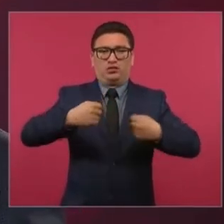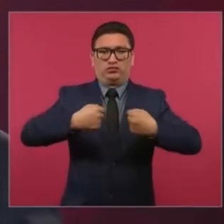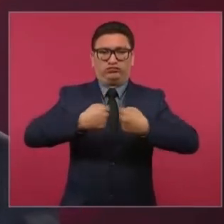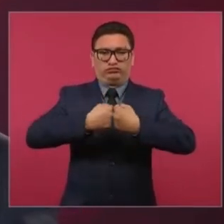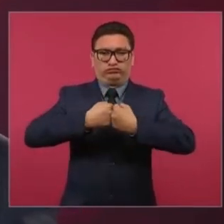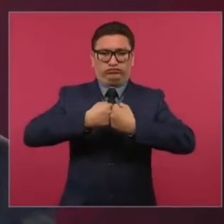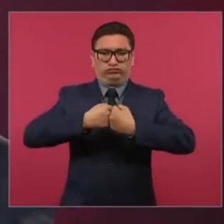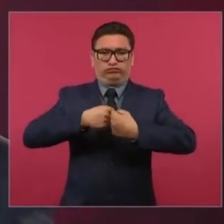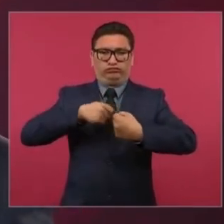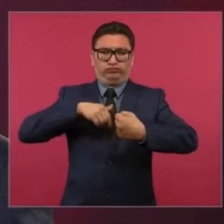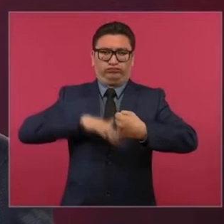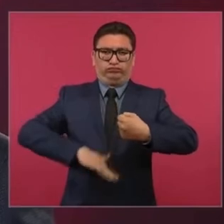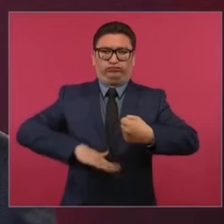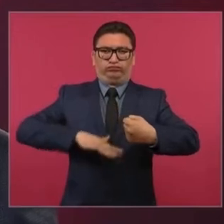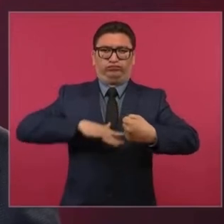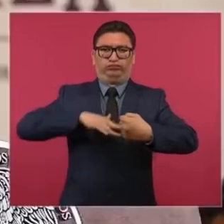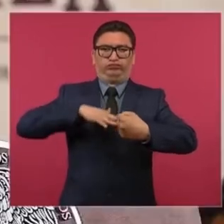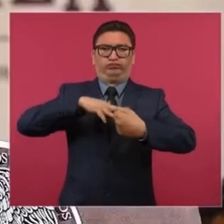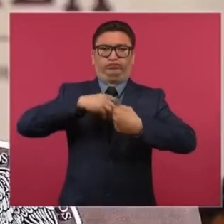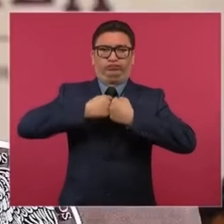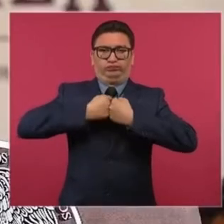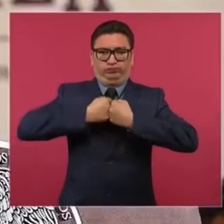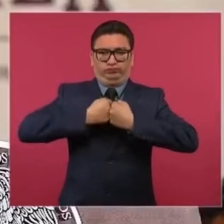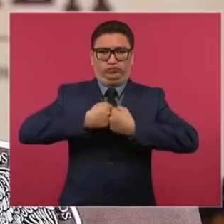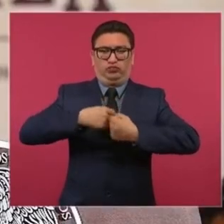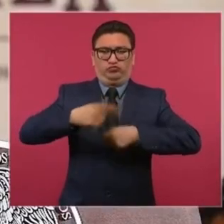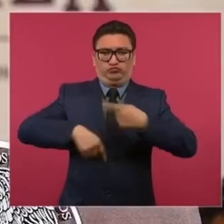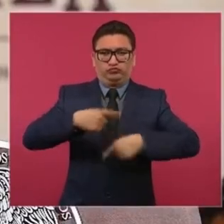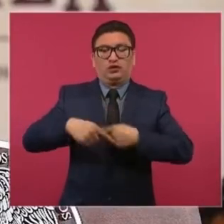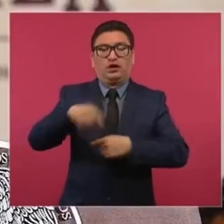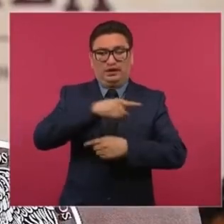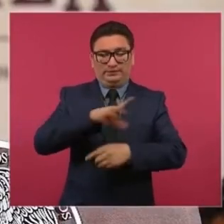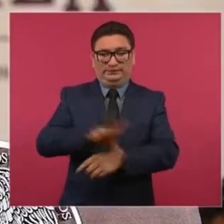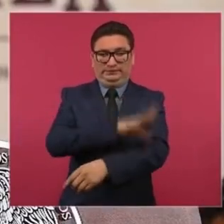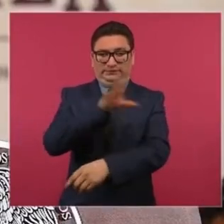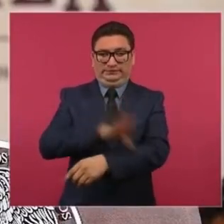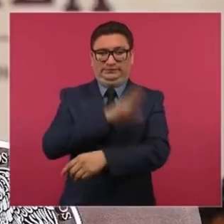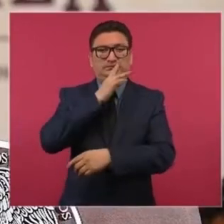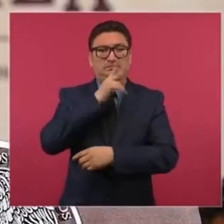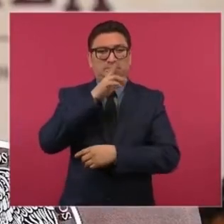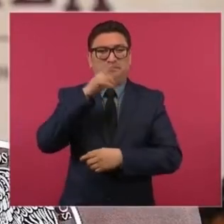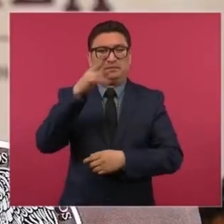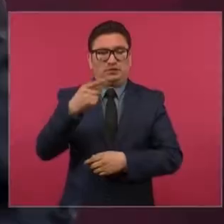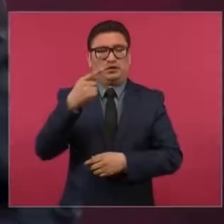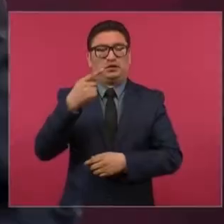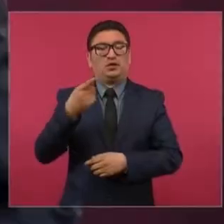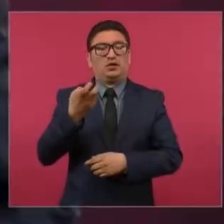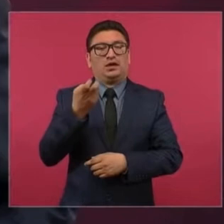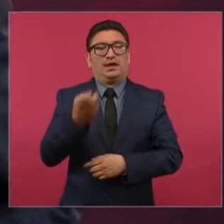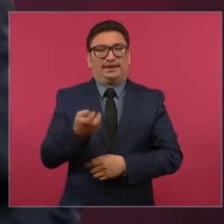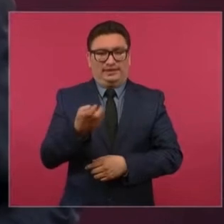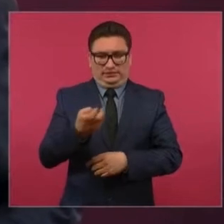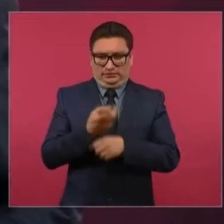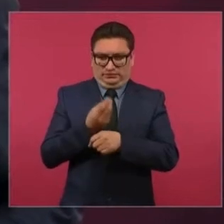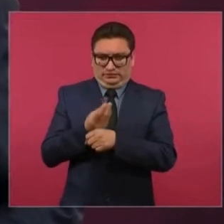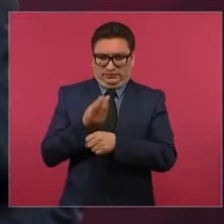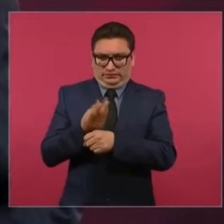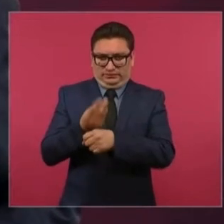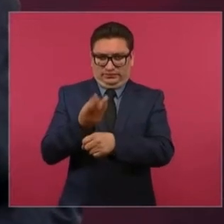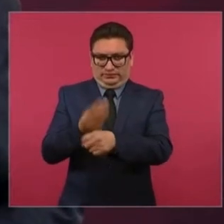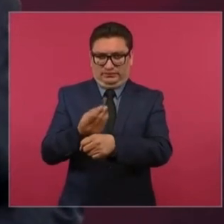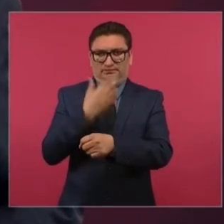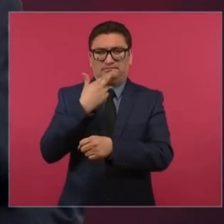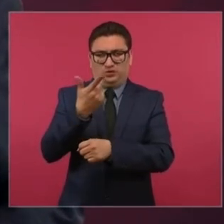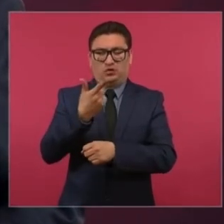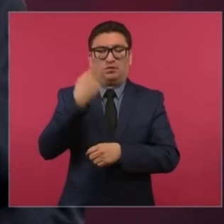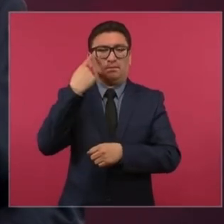ha renovado no solo para tener más energía, que depende esta cantidad del agua, sino para